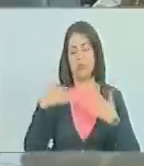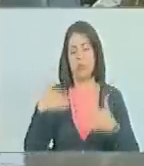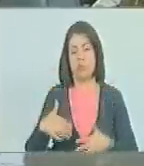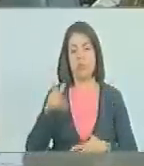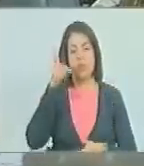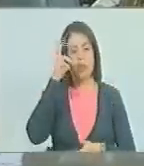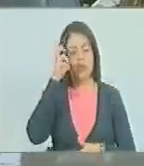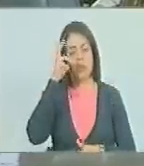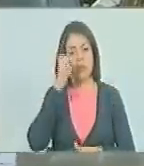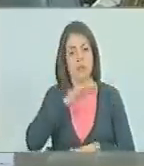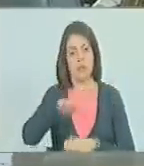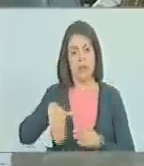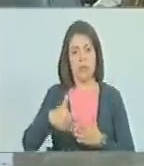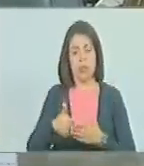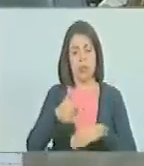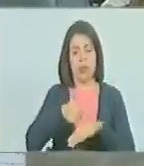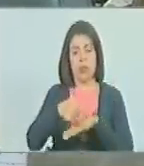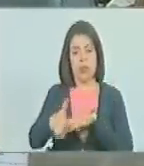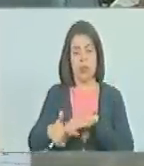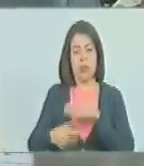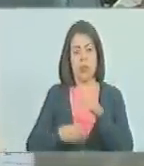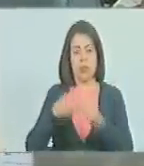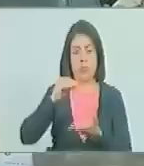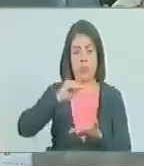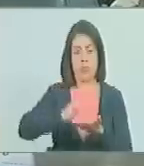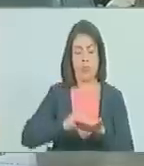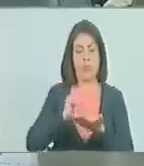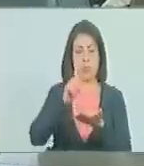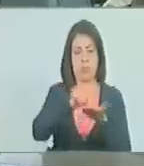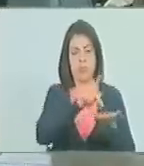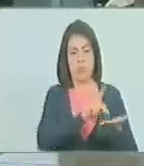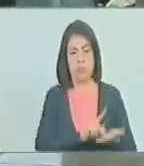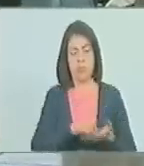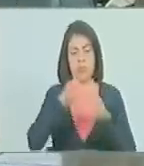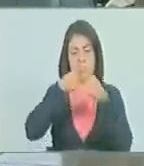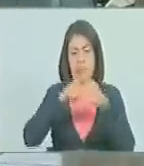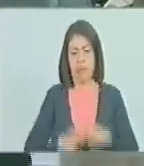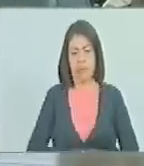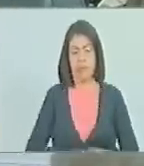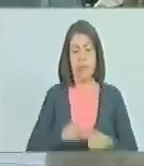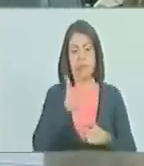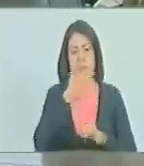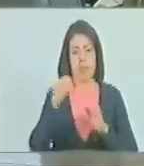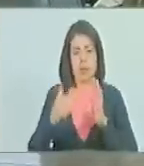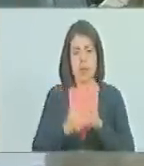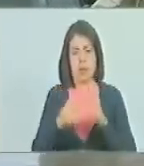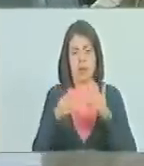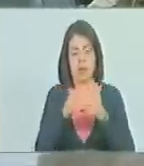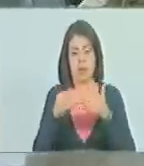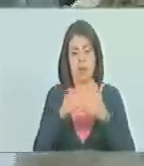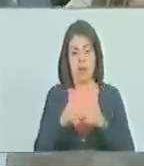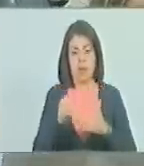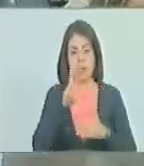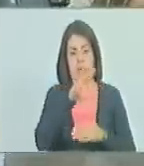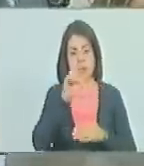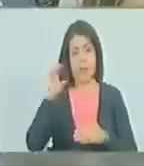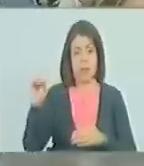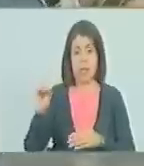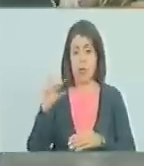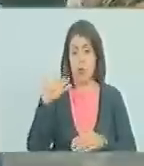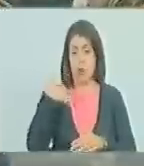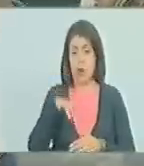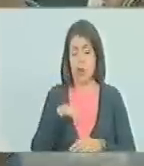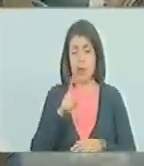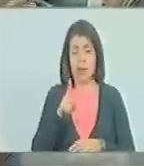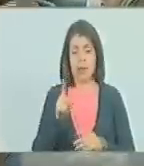hemos escuchado a lo largo del periodo, donde de repente presentan un presupuesto de $30,000 que se reduce a 300, apenas